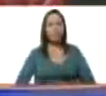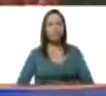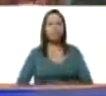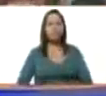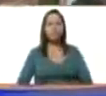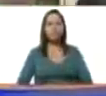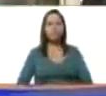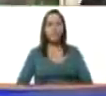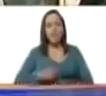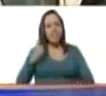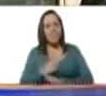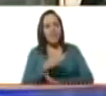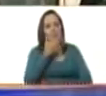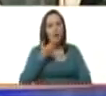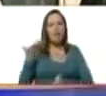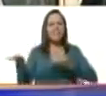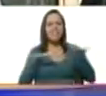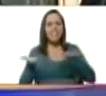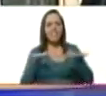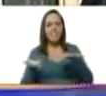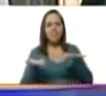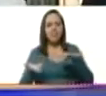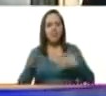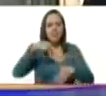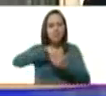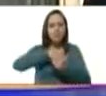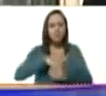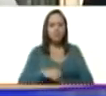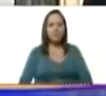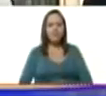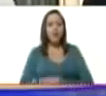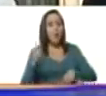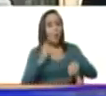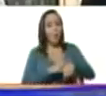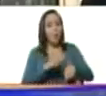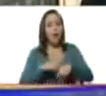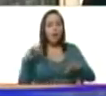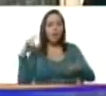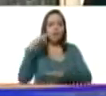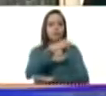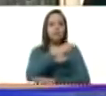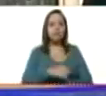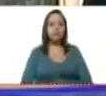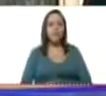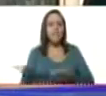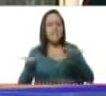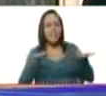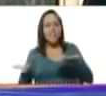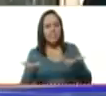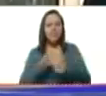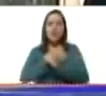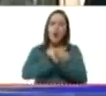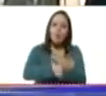Tenemos que mejorar el servicio interno, los horarios, el servicio, el